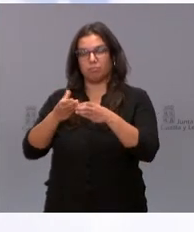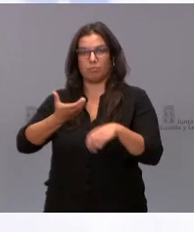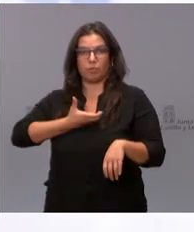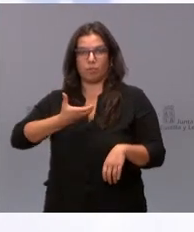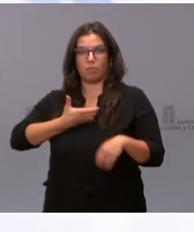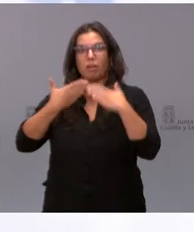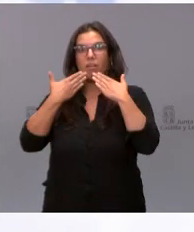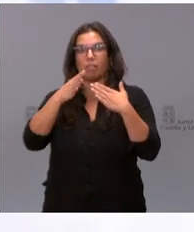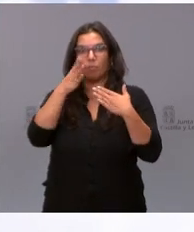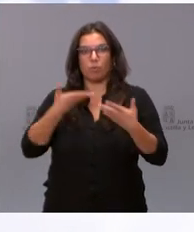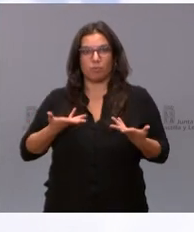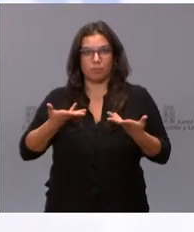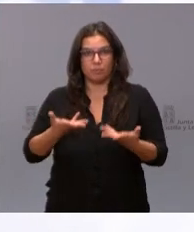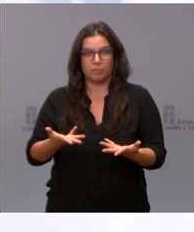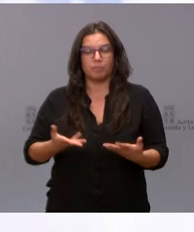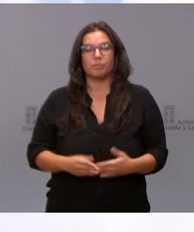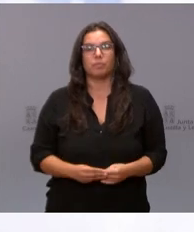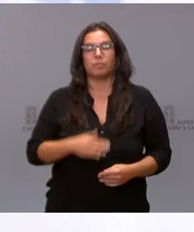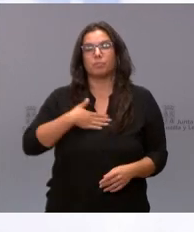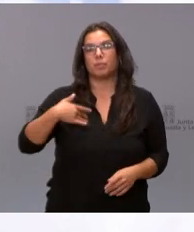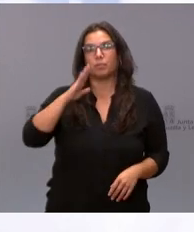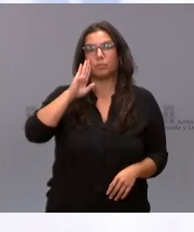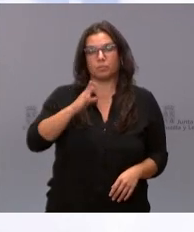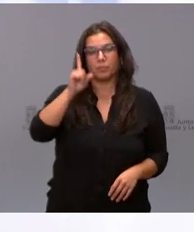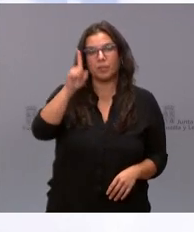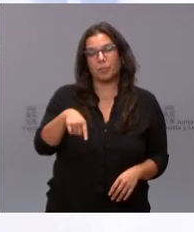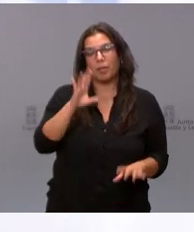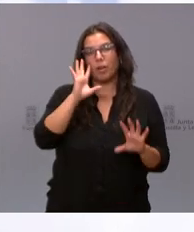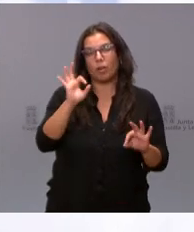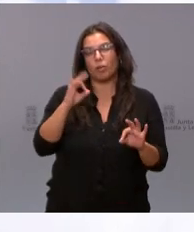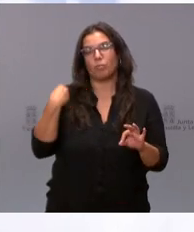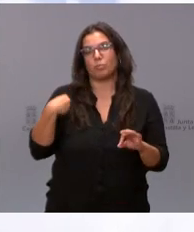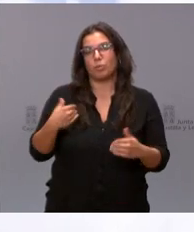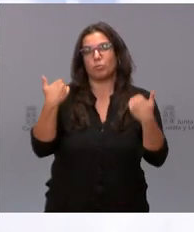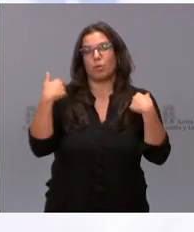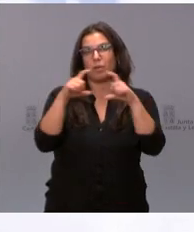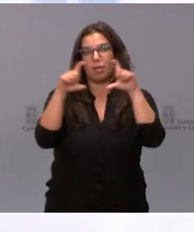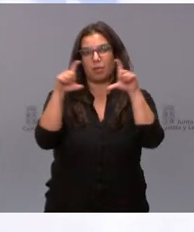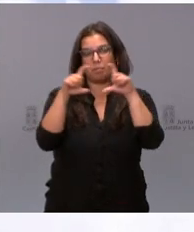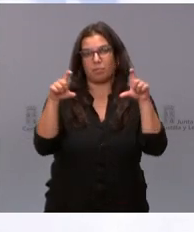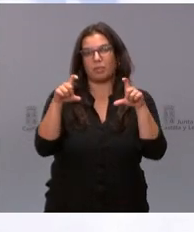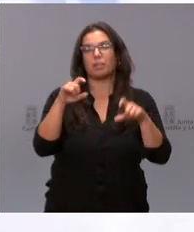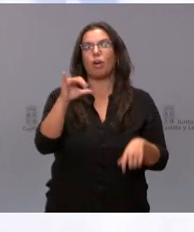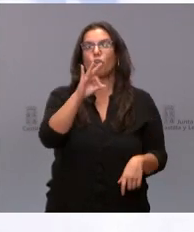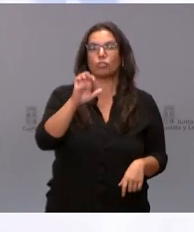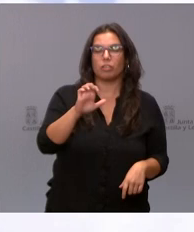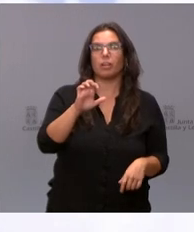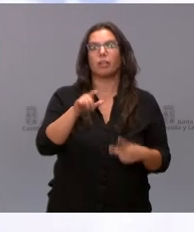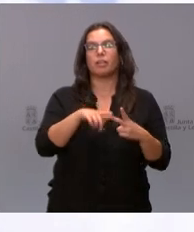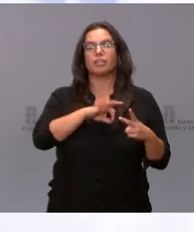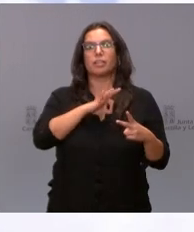vuestra acogida quiero saludar por supuesto a los responsables de en visión o sea al señor chen